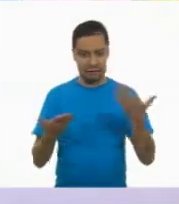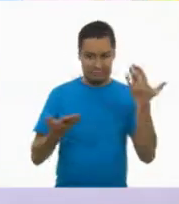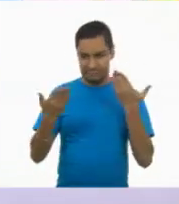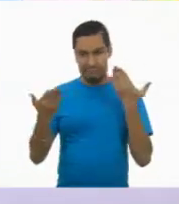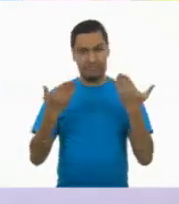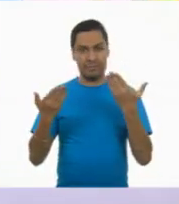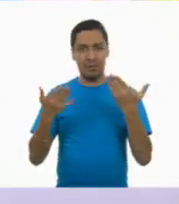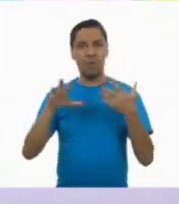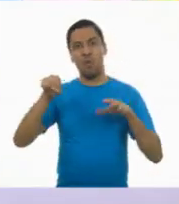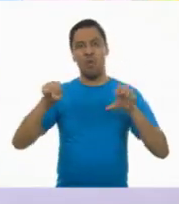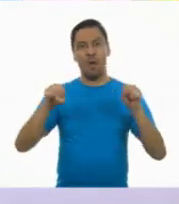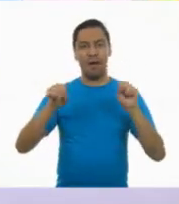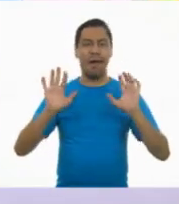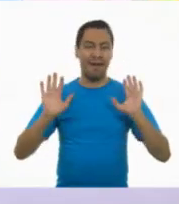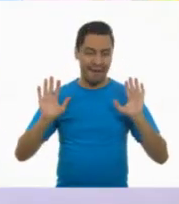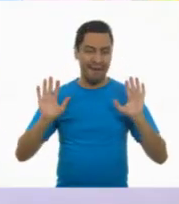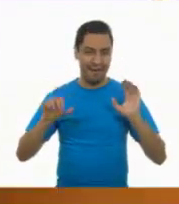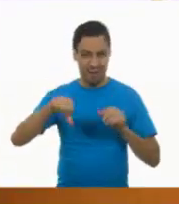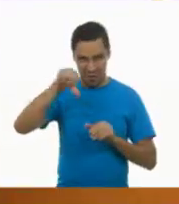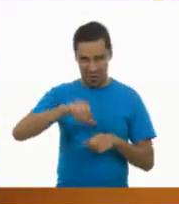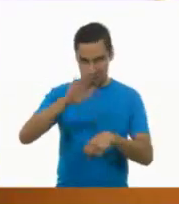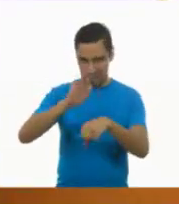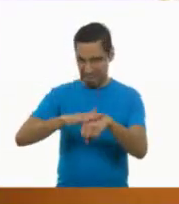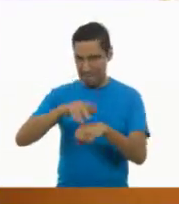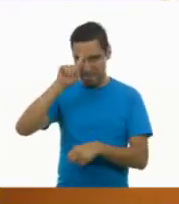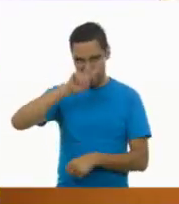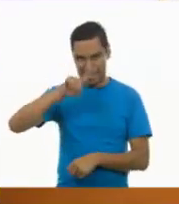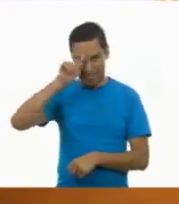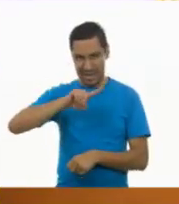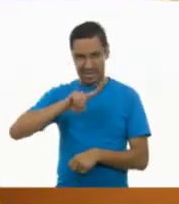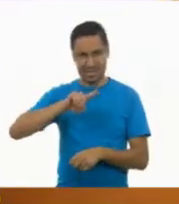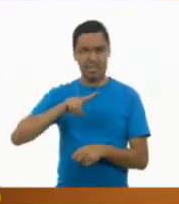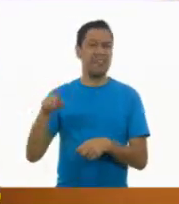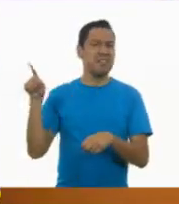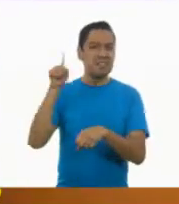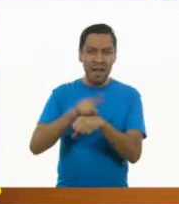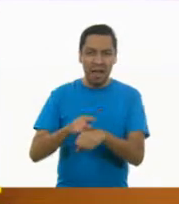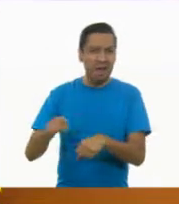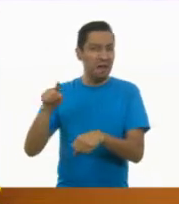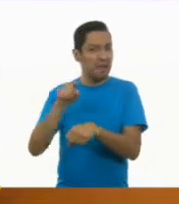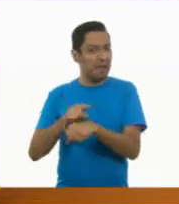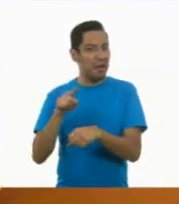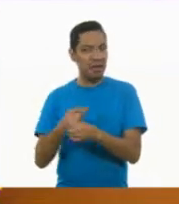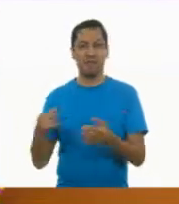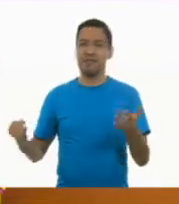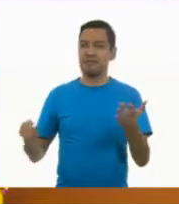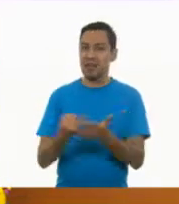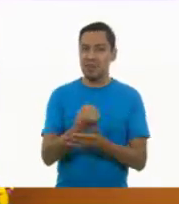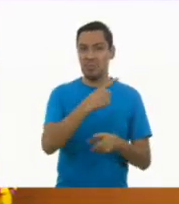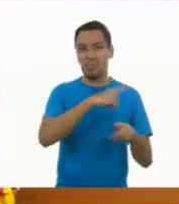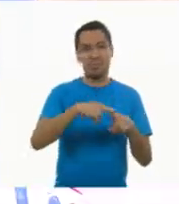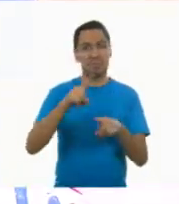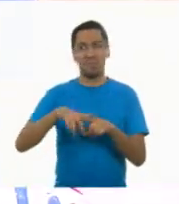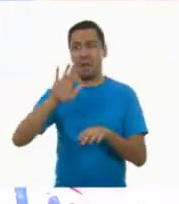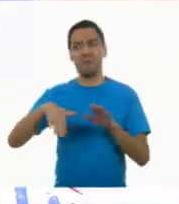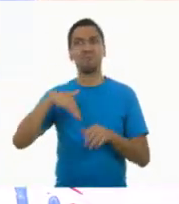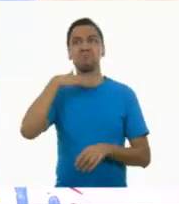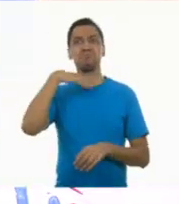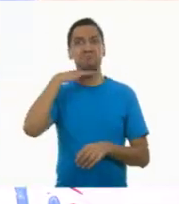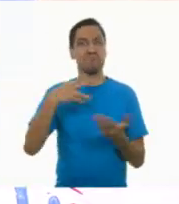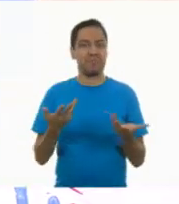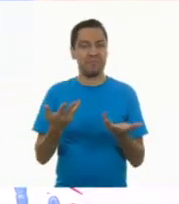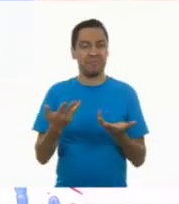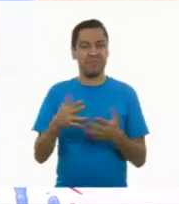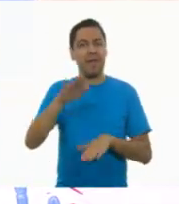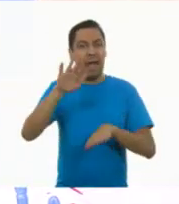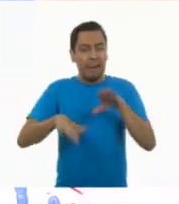bien, tenemos que saber que tomamos decisiones todo el tiempo. A veces ni cuenta nos damos.